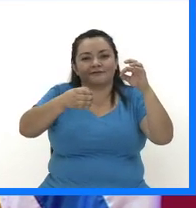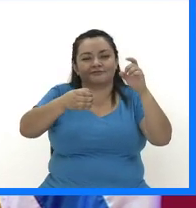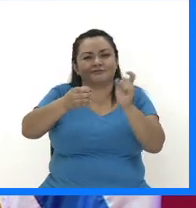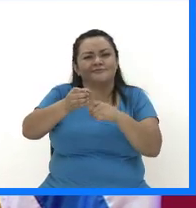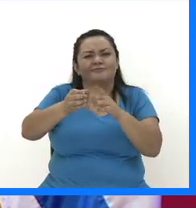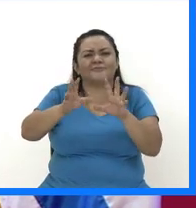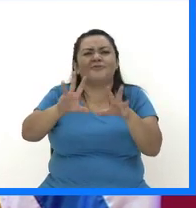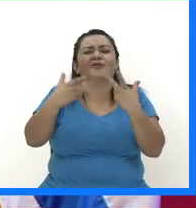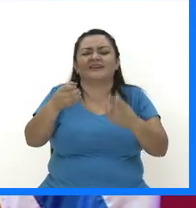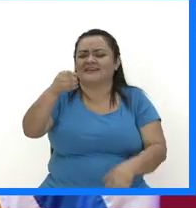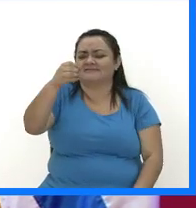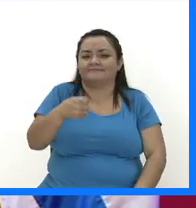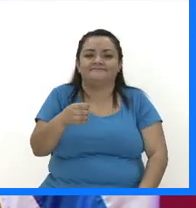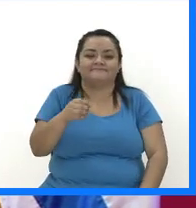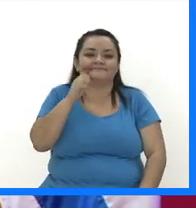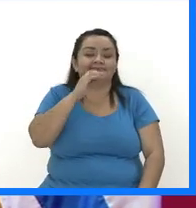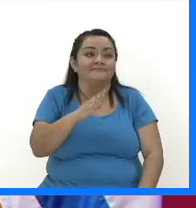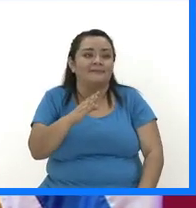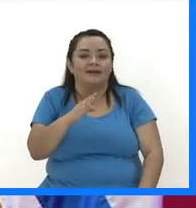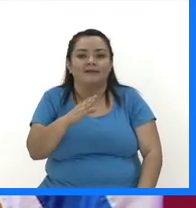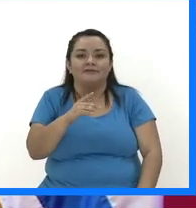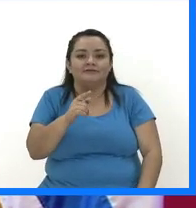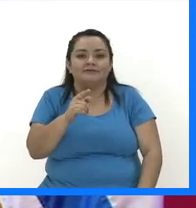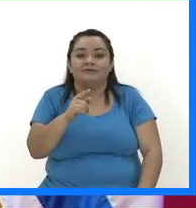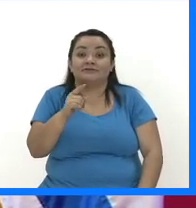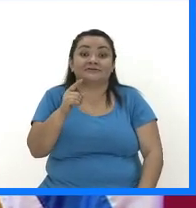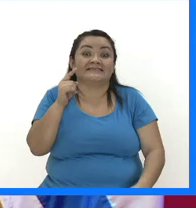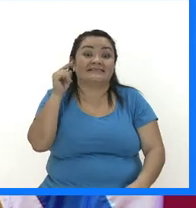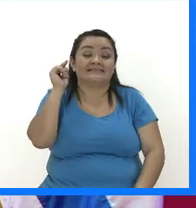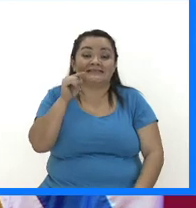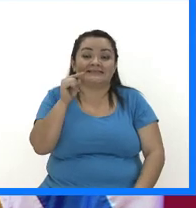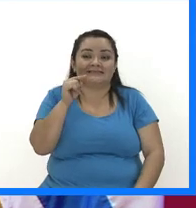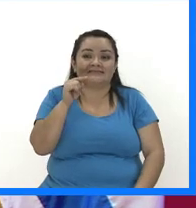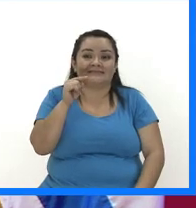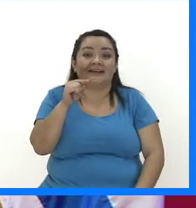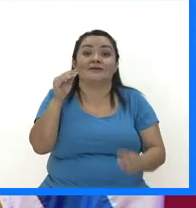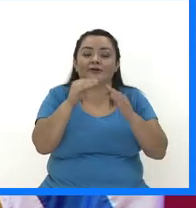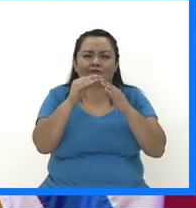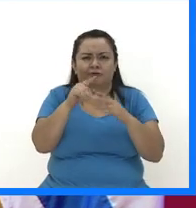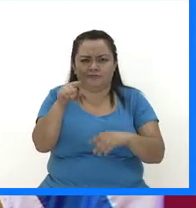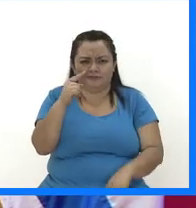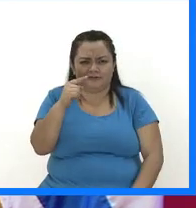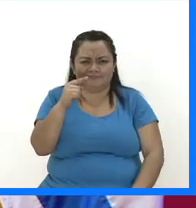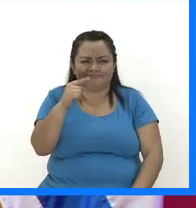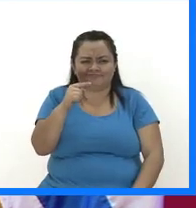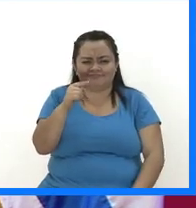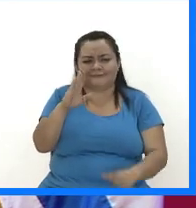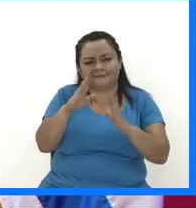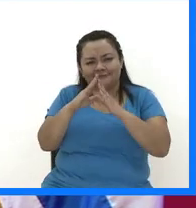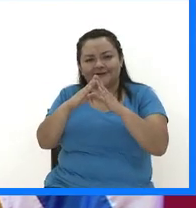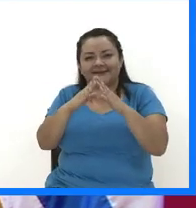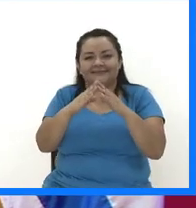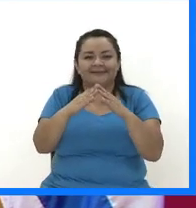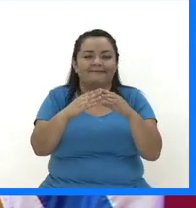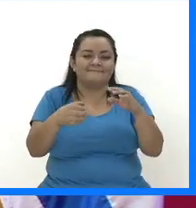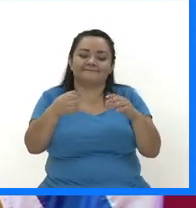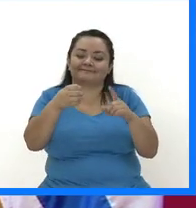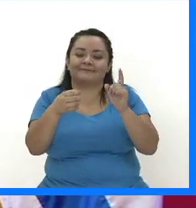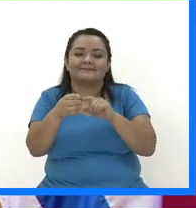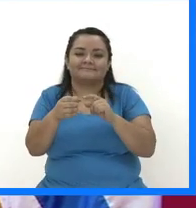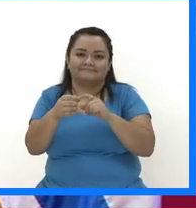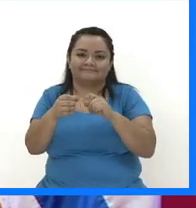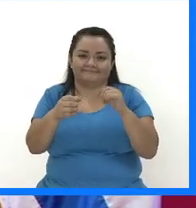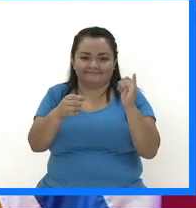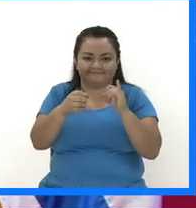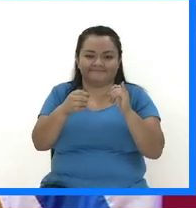tiene una botella y el cable y dice para que la lora no se suba hay que tener al marido señora con botella la mano para que no se